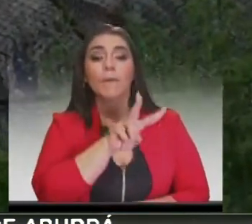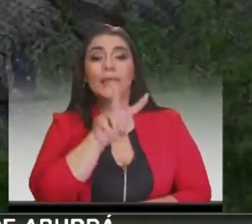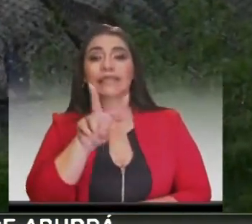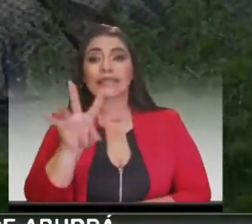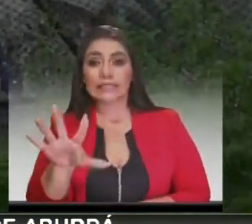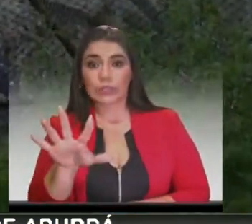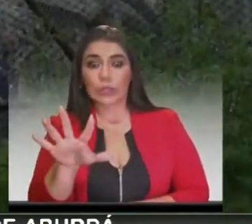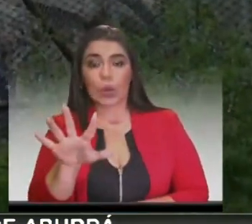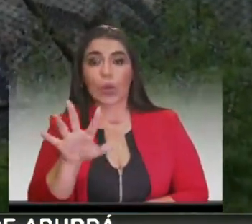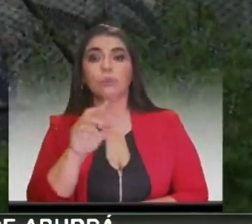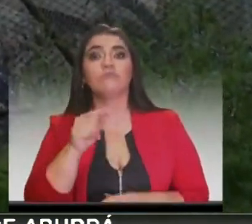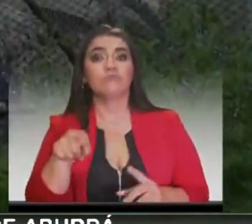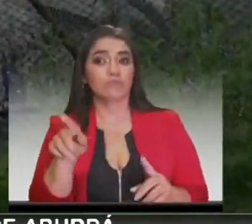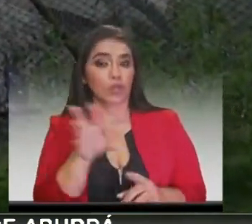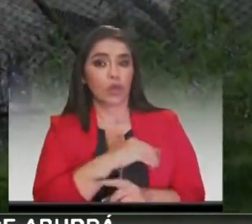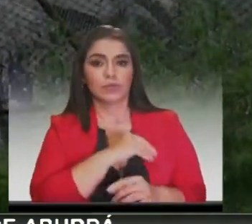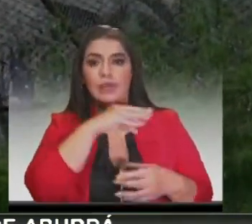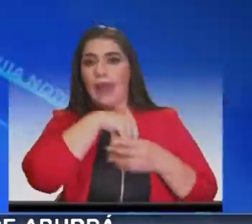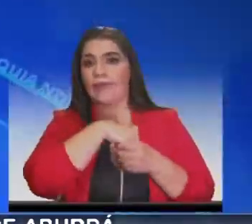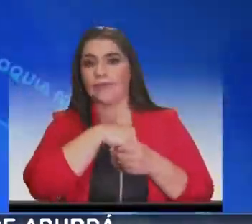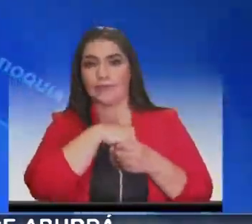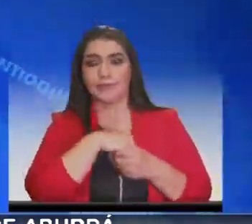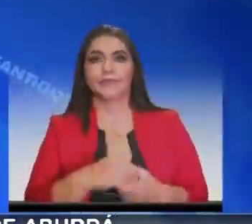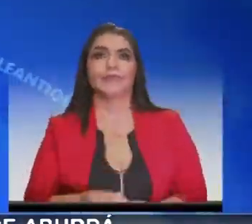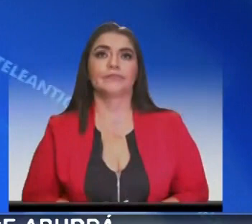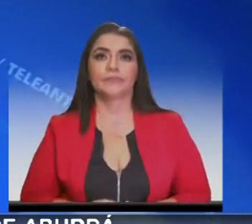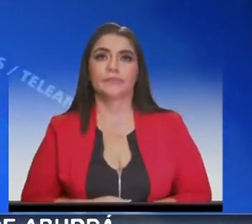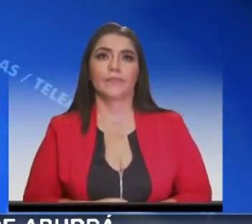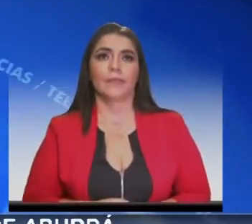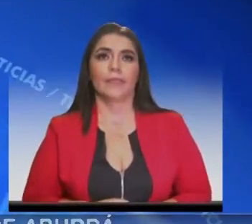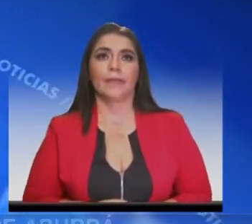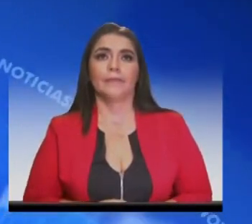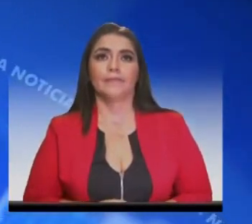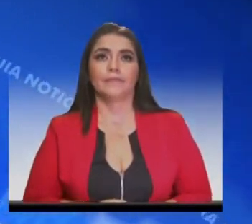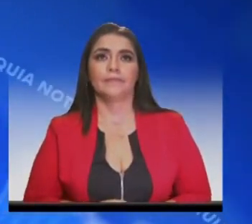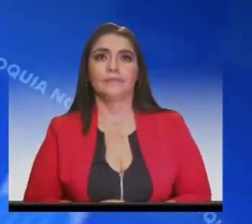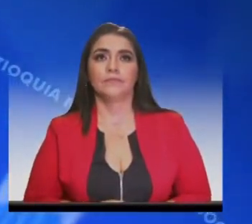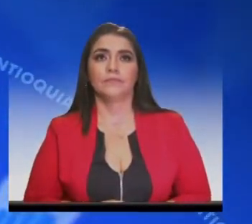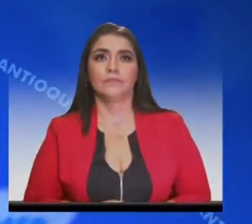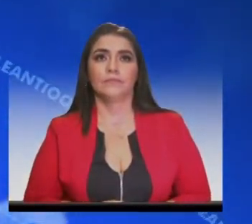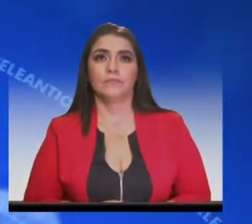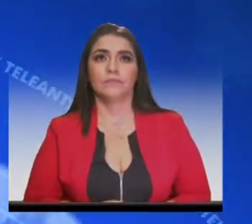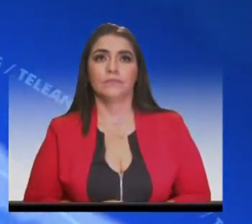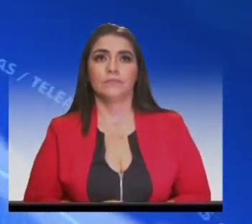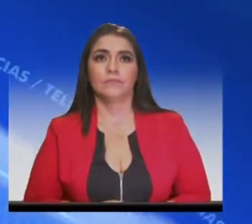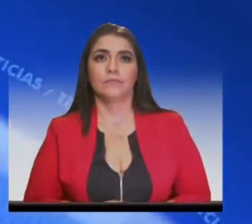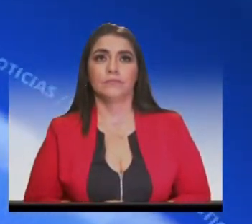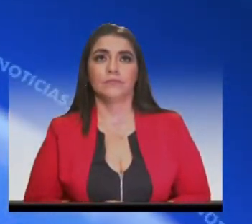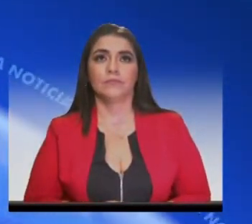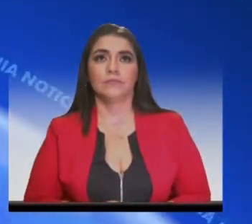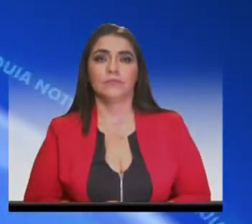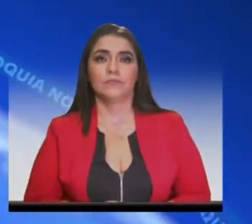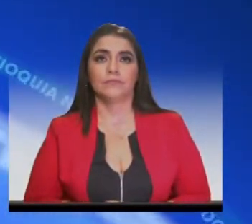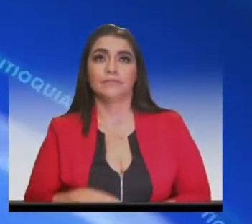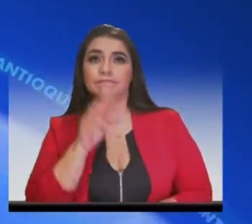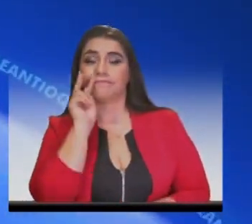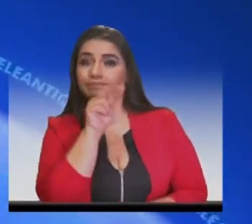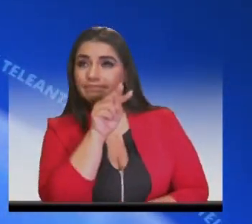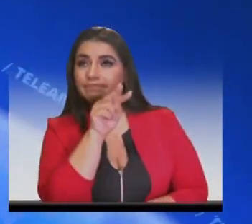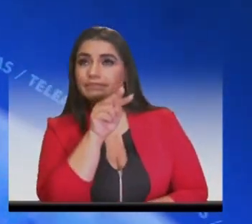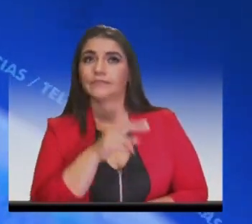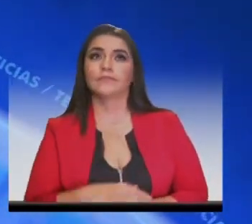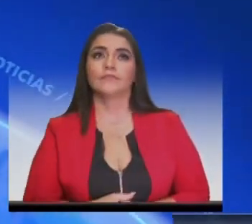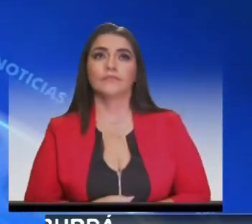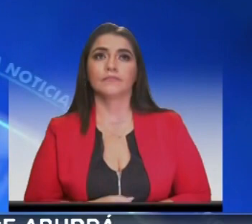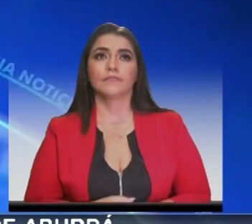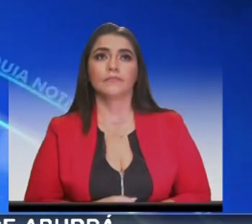225 positivos son internos. Vea a ese joven, ahora está pidiendo sanidad. Lo sacaron a la sanidad